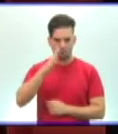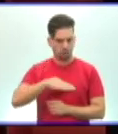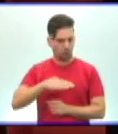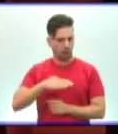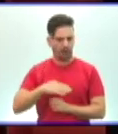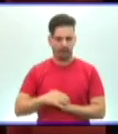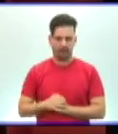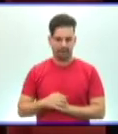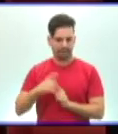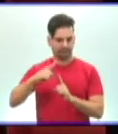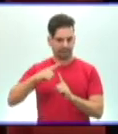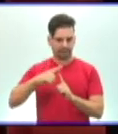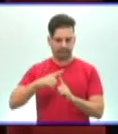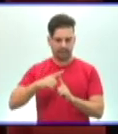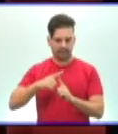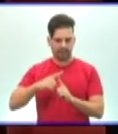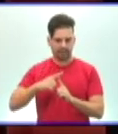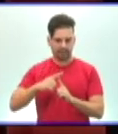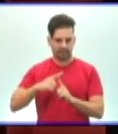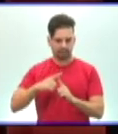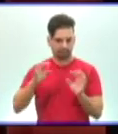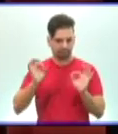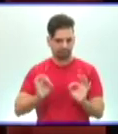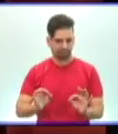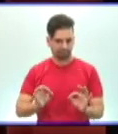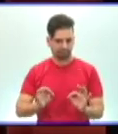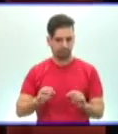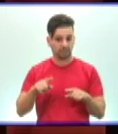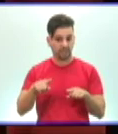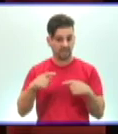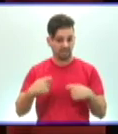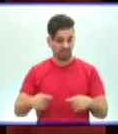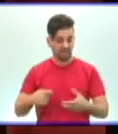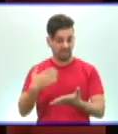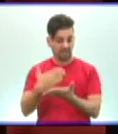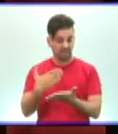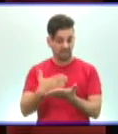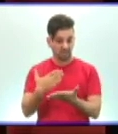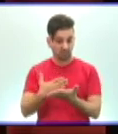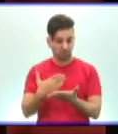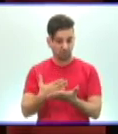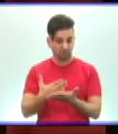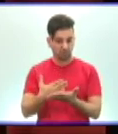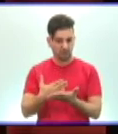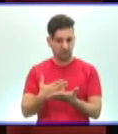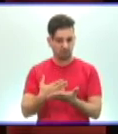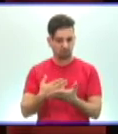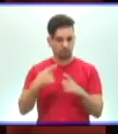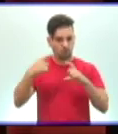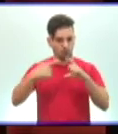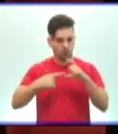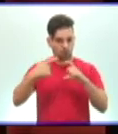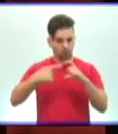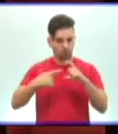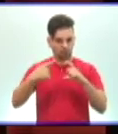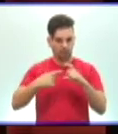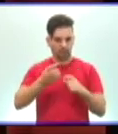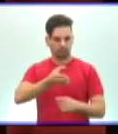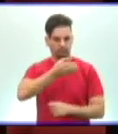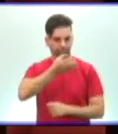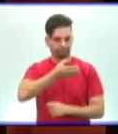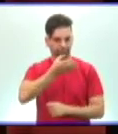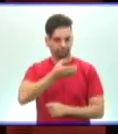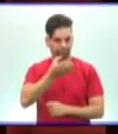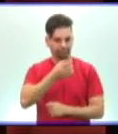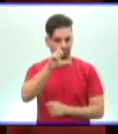una que es más grande, que es estudiar todos esos conceptos esenciales que han aprendido en el recorrido de nuestra